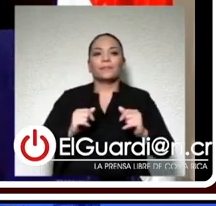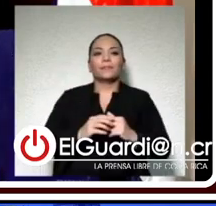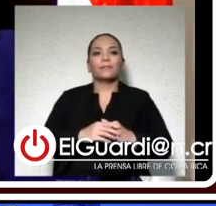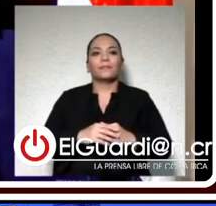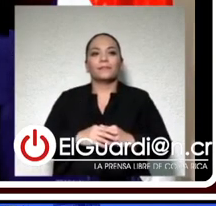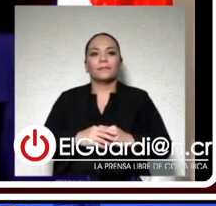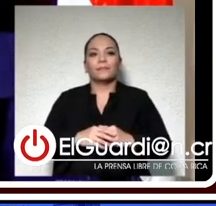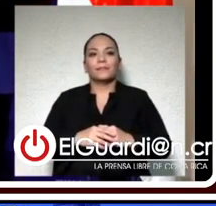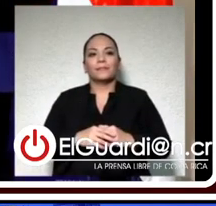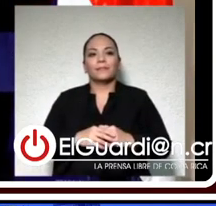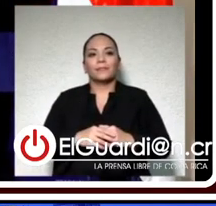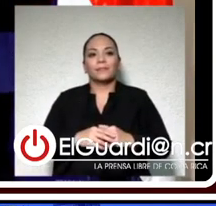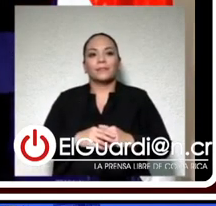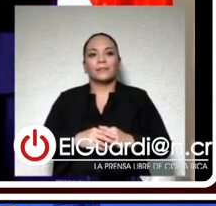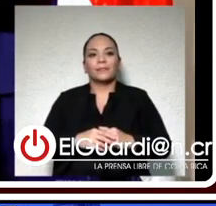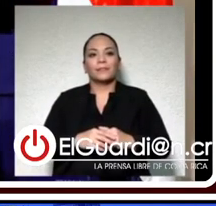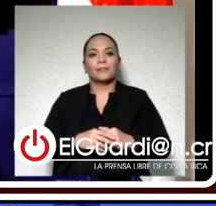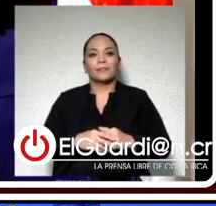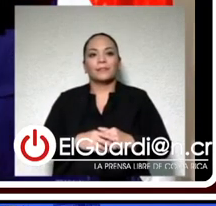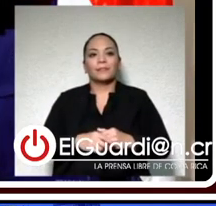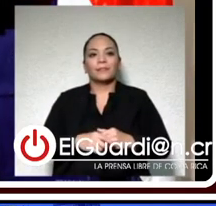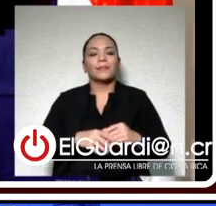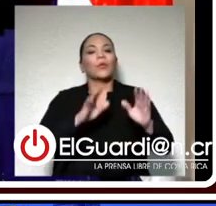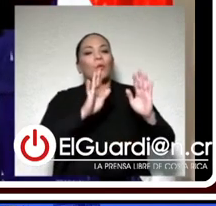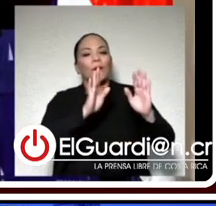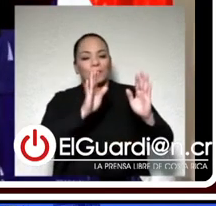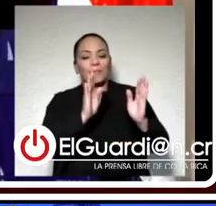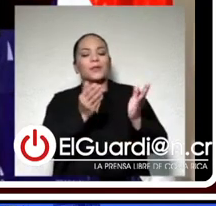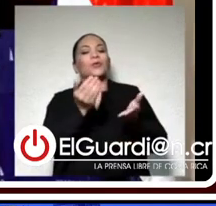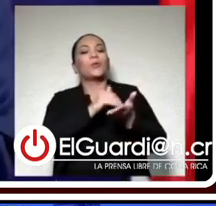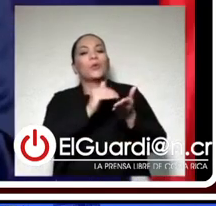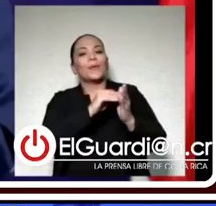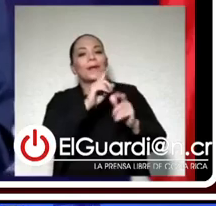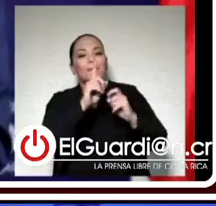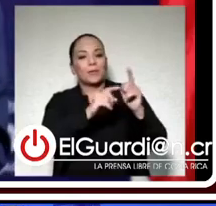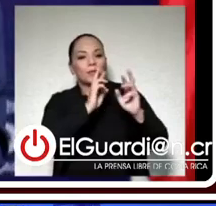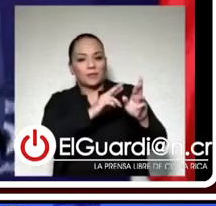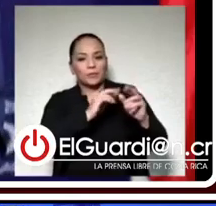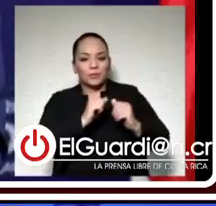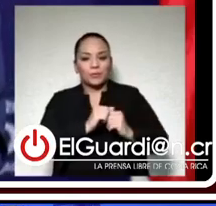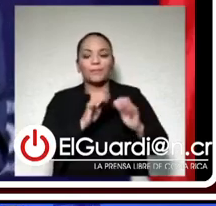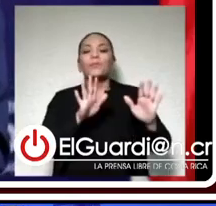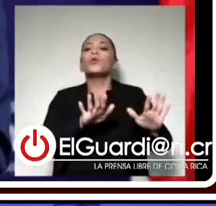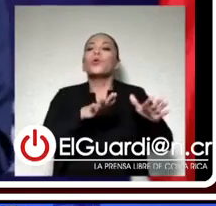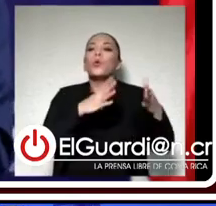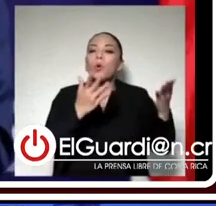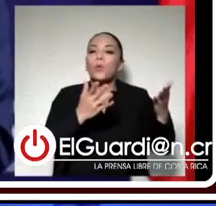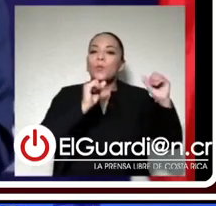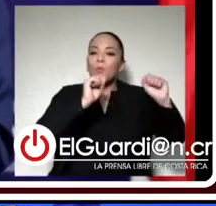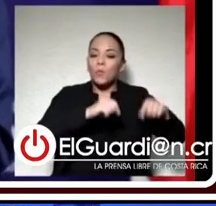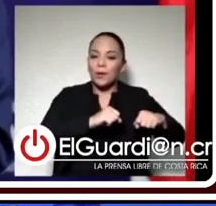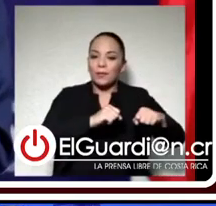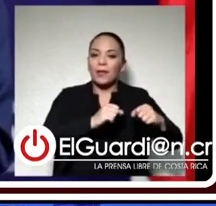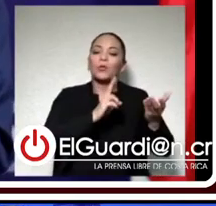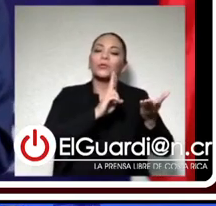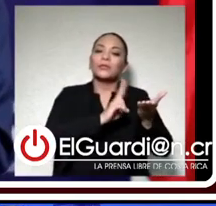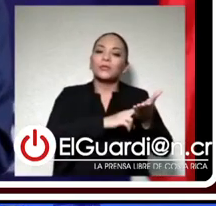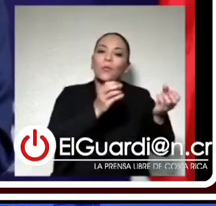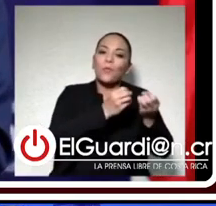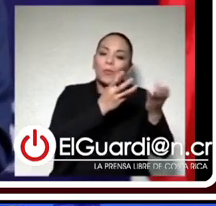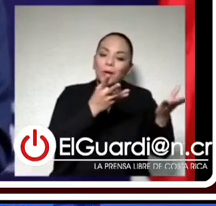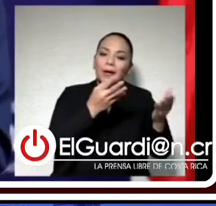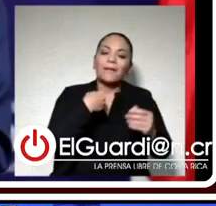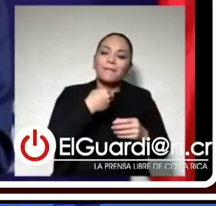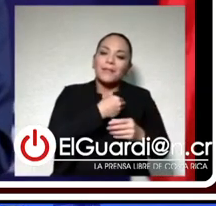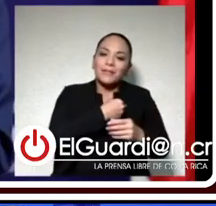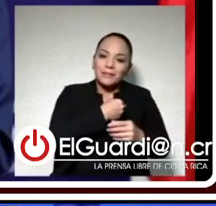va a contratar? Vamos a ver, aquí hay un tema, yo le voy a volver la pregunta en forma de respuesta. ¿Cómo puede hacer contratación pública la ministra